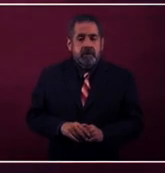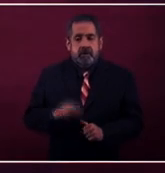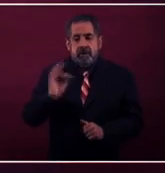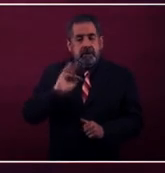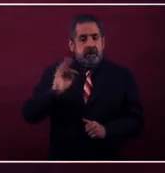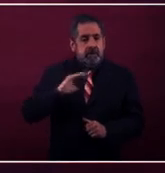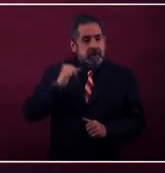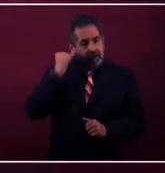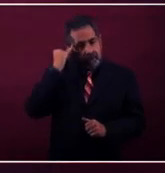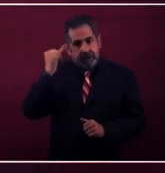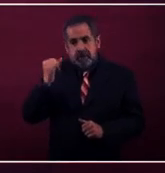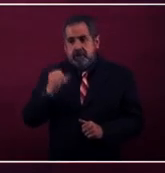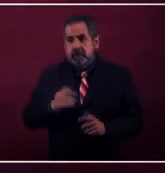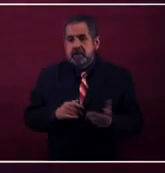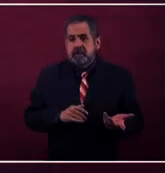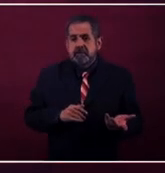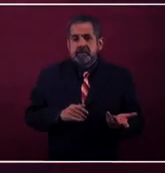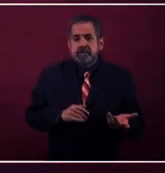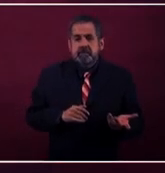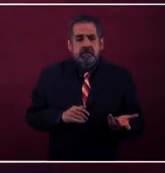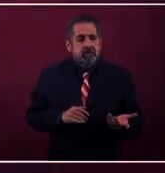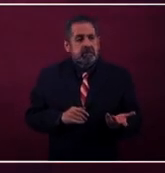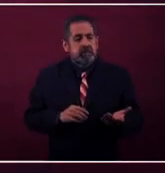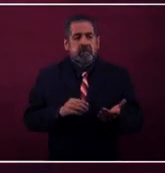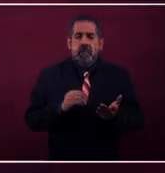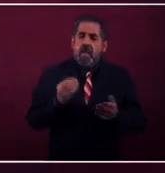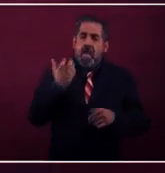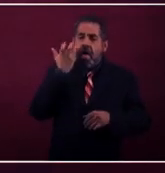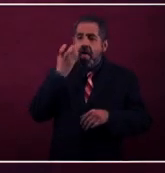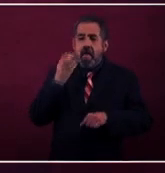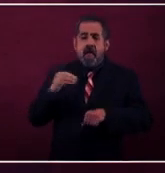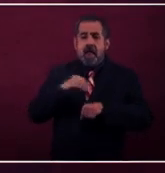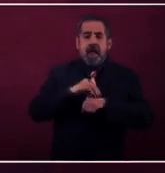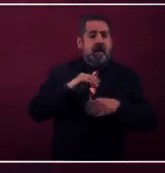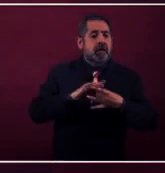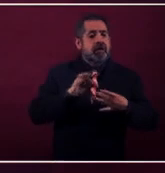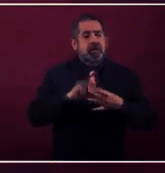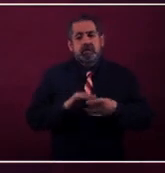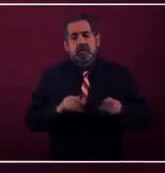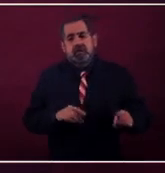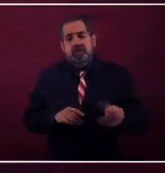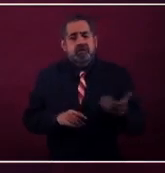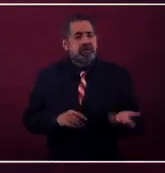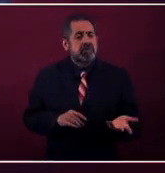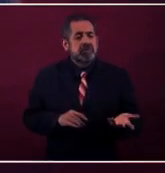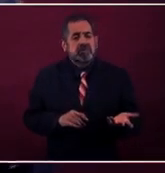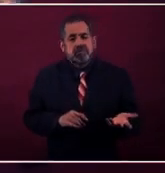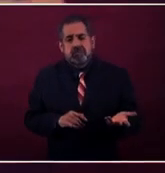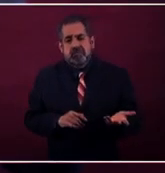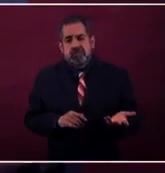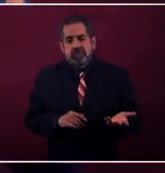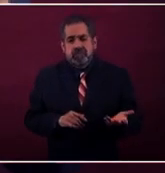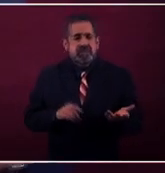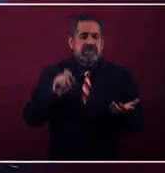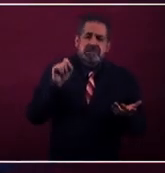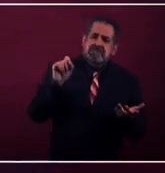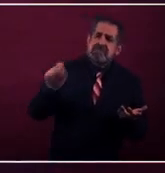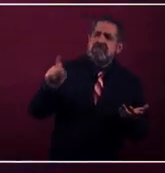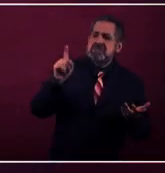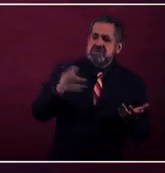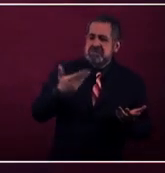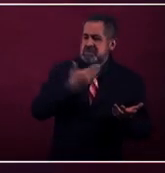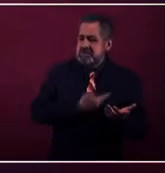usar, ¿no?, como excusa o como argumento el que sí, el presidente